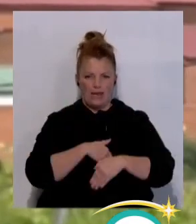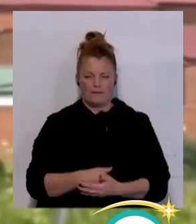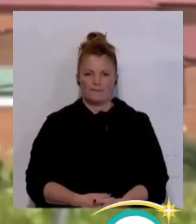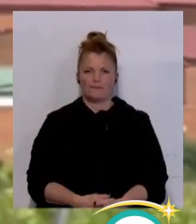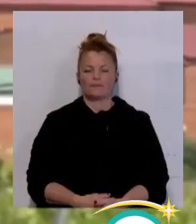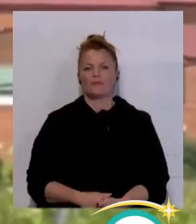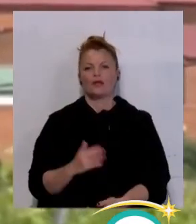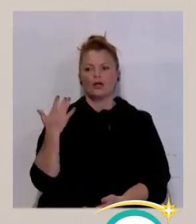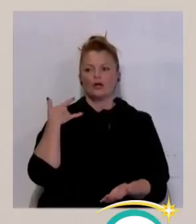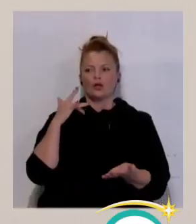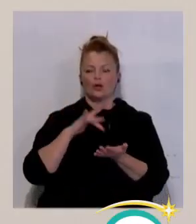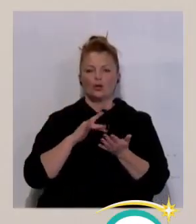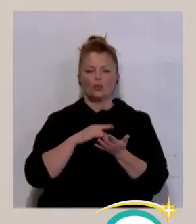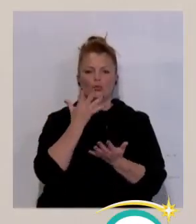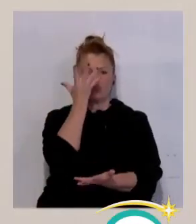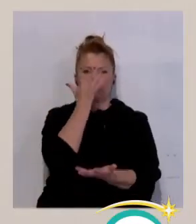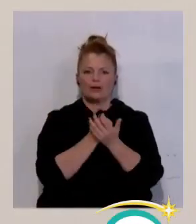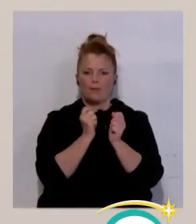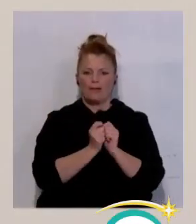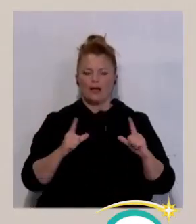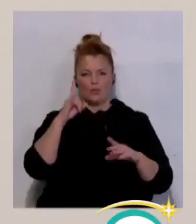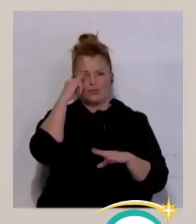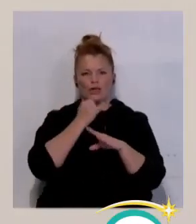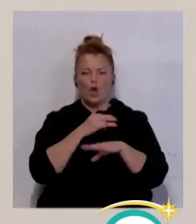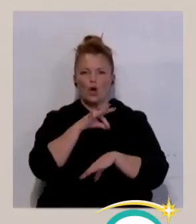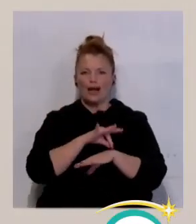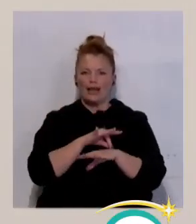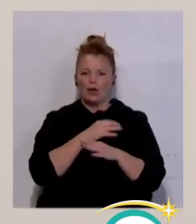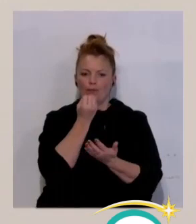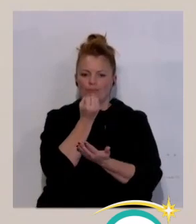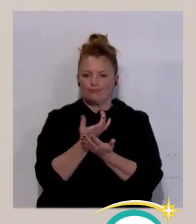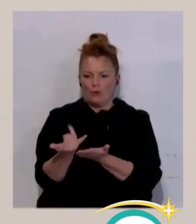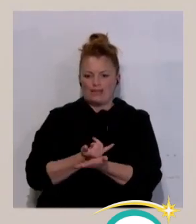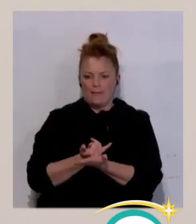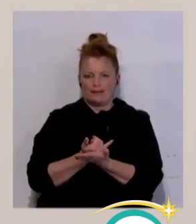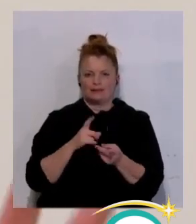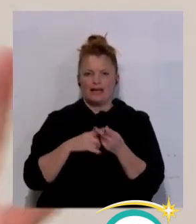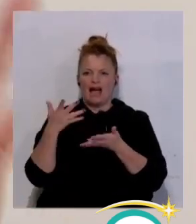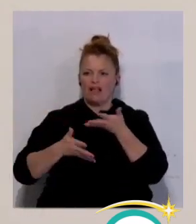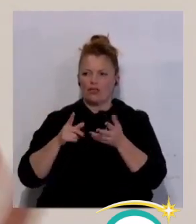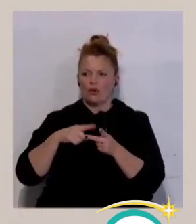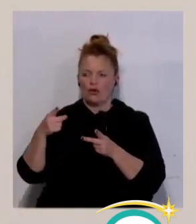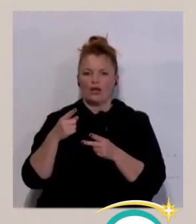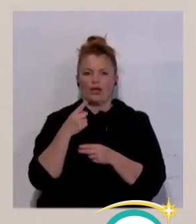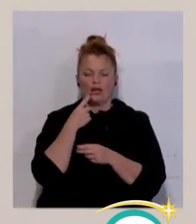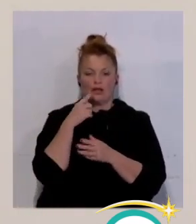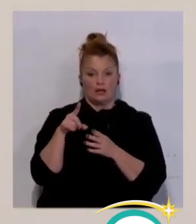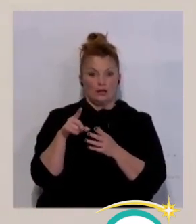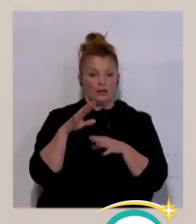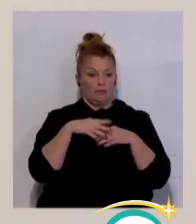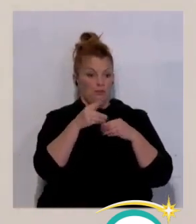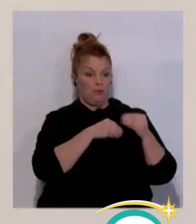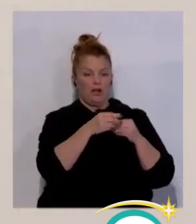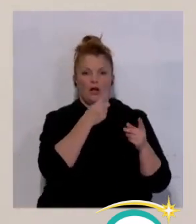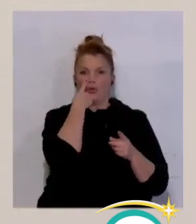hace poco una captura de pantalla de un psicólogo clínico hablando con otro que me parecía, digo, Antonio, si lo ponemos aquí no haría falta